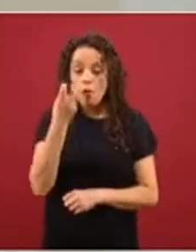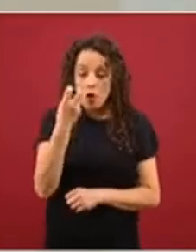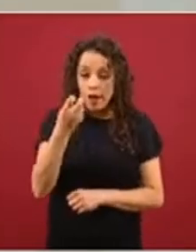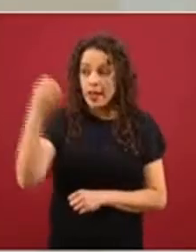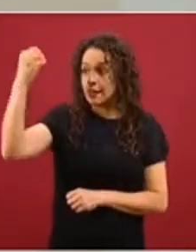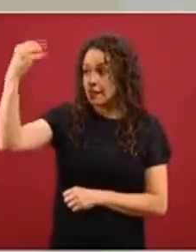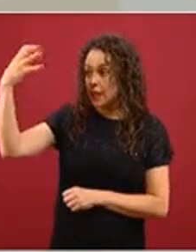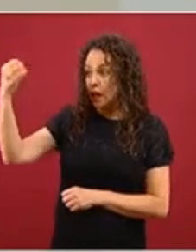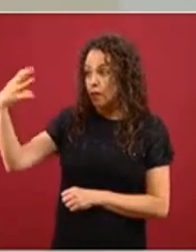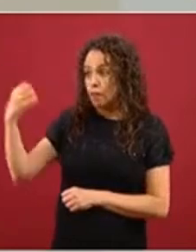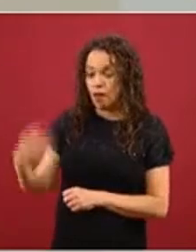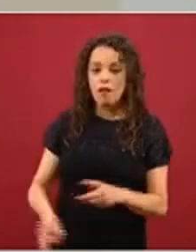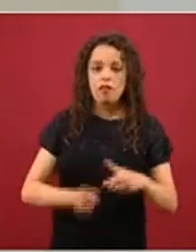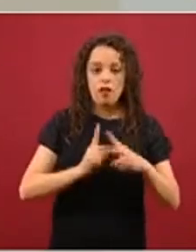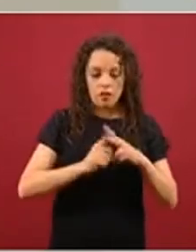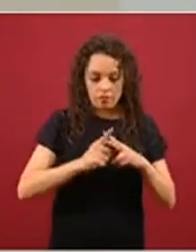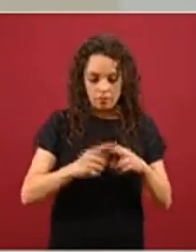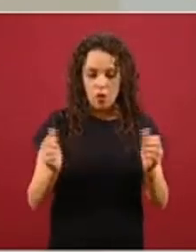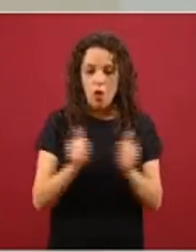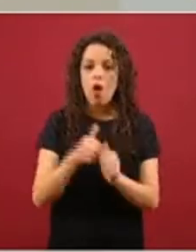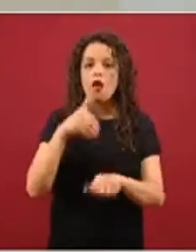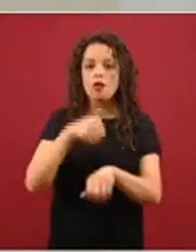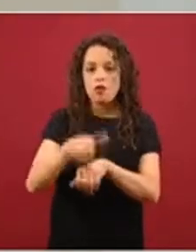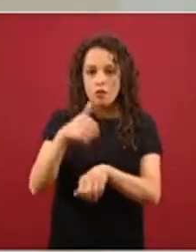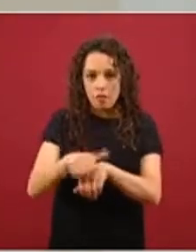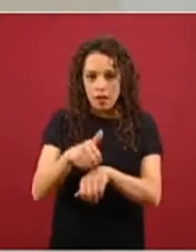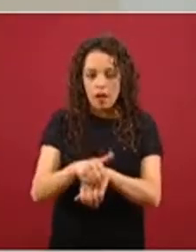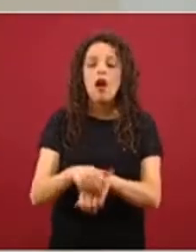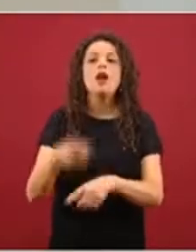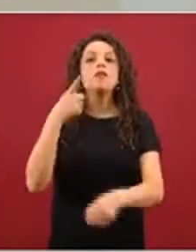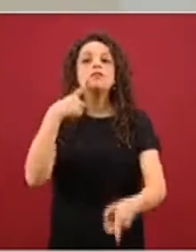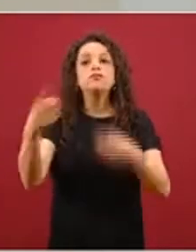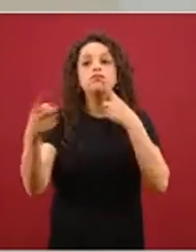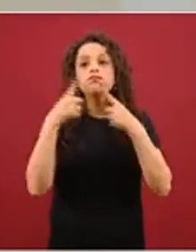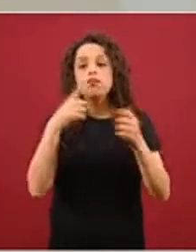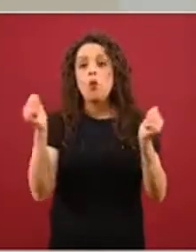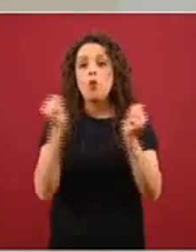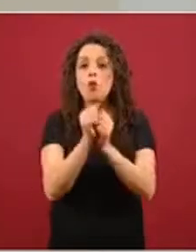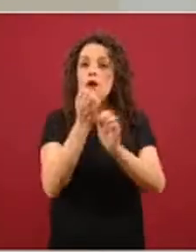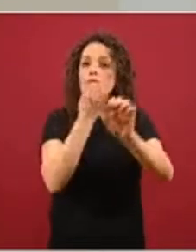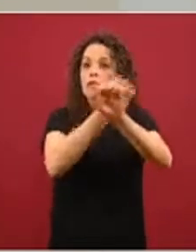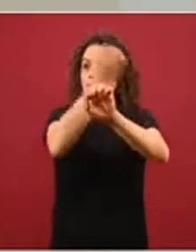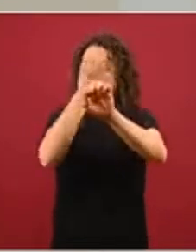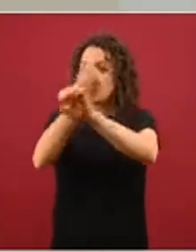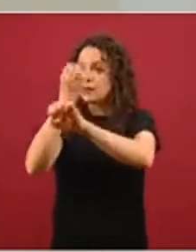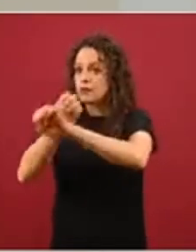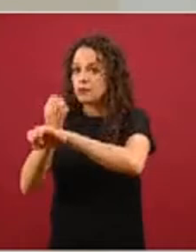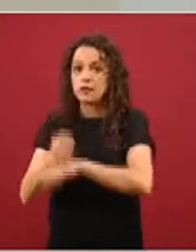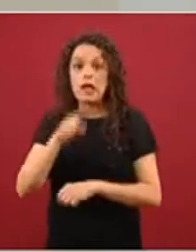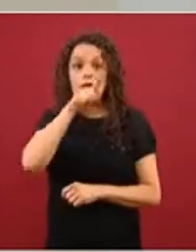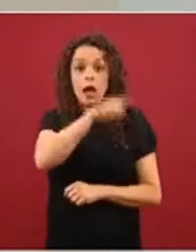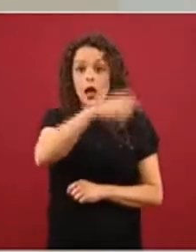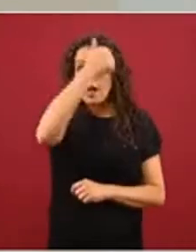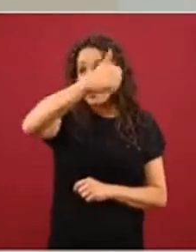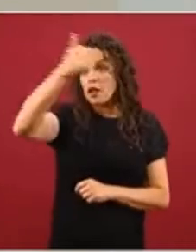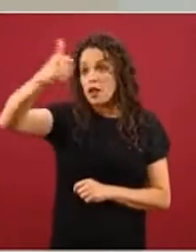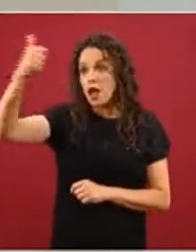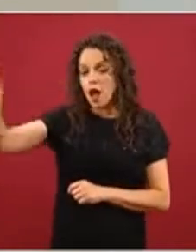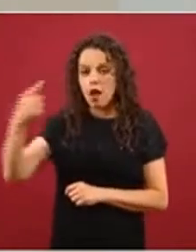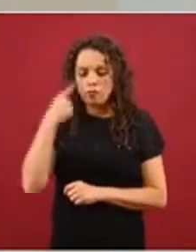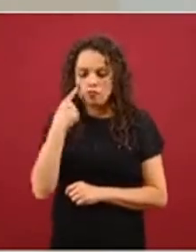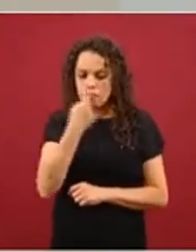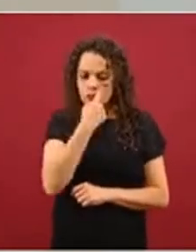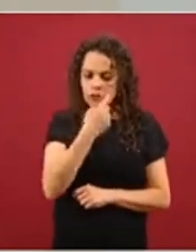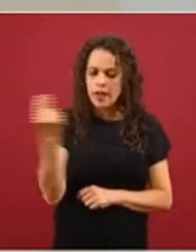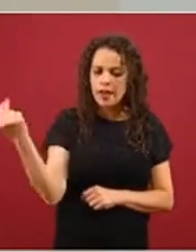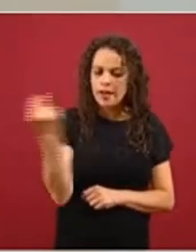cuantitativo, lo conversamos con las entidades federativas y las entidades federativas consideran también pues las necesidades que existen